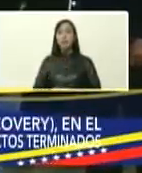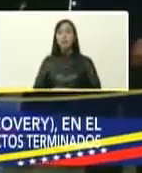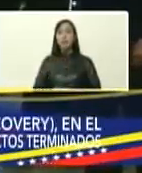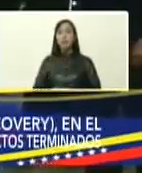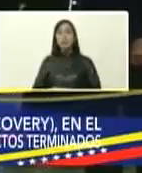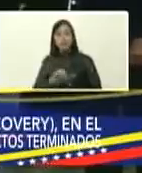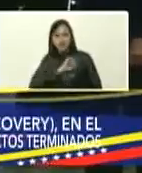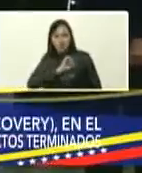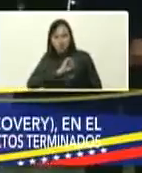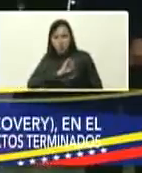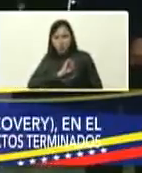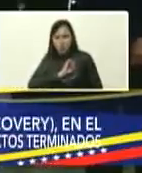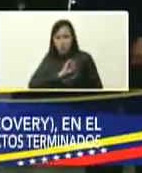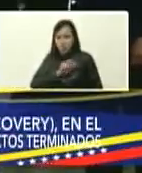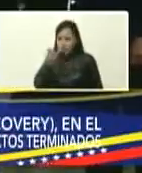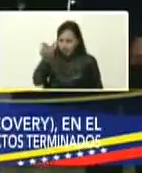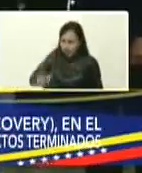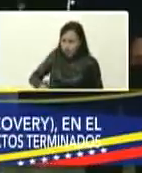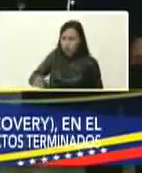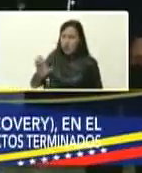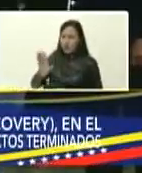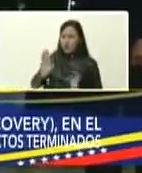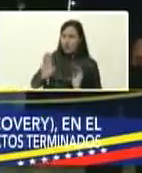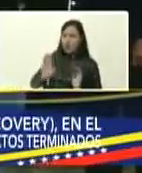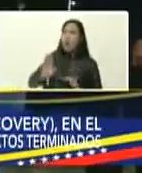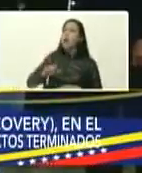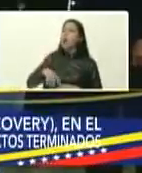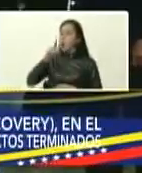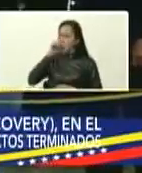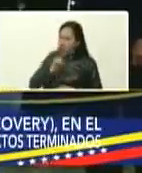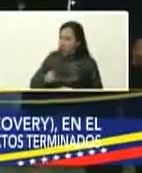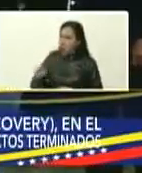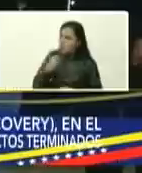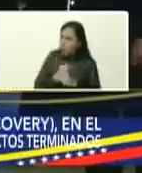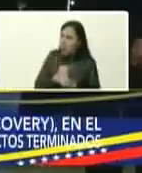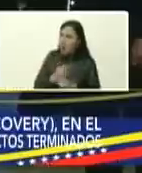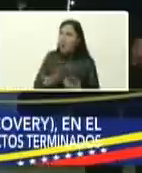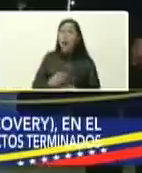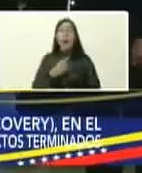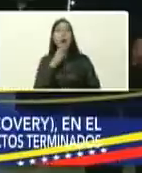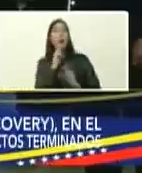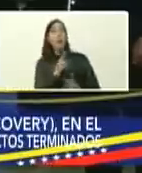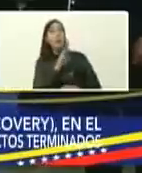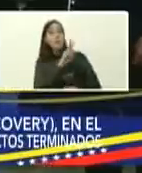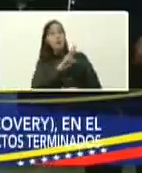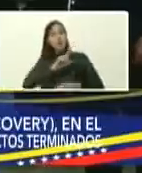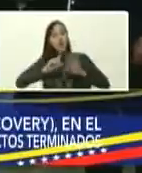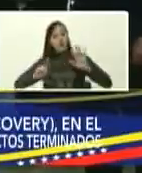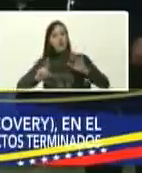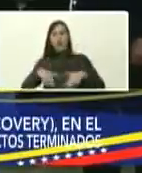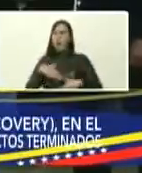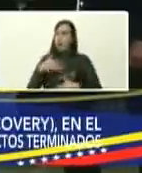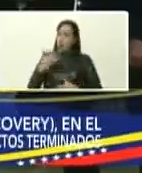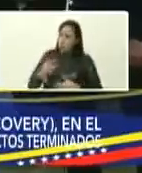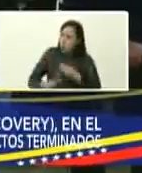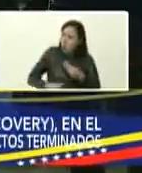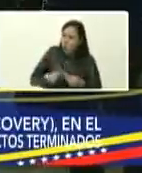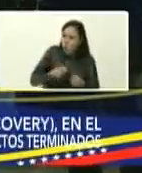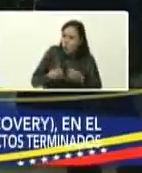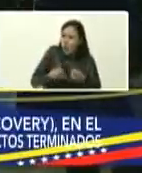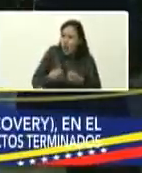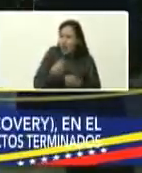Está nerviosa. A ver. Está asustada. ¿Cuántos años tienes en la empresa? 26. 26 años. ¿Cómo te has sentido? ¿Cómo te tratan